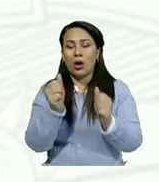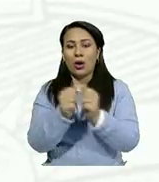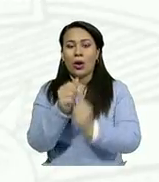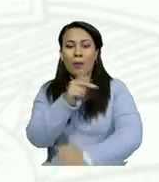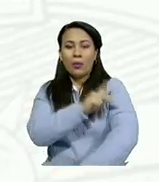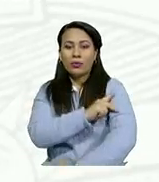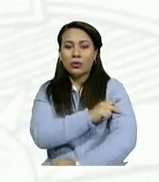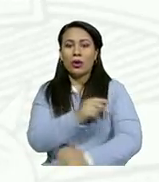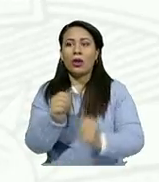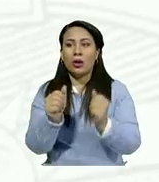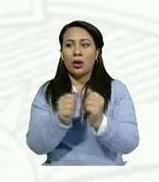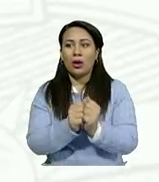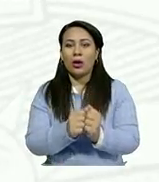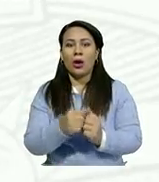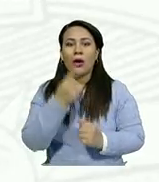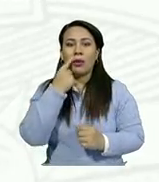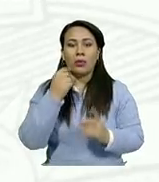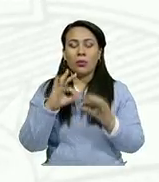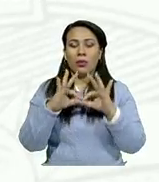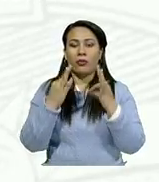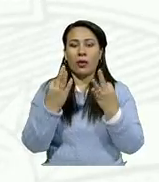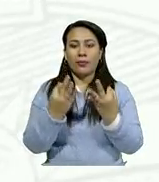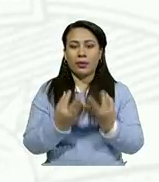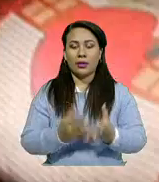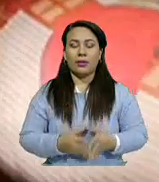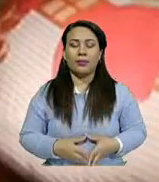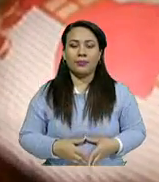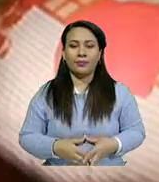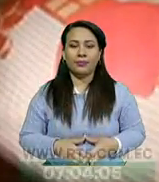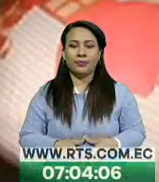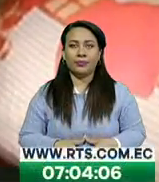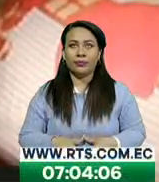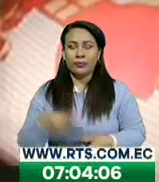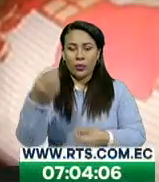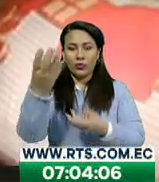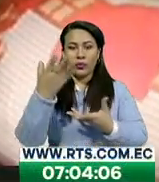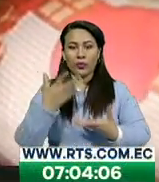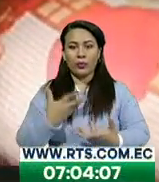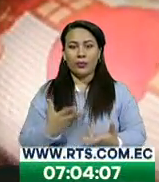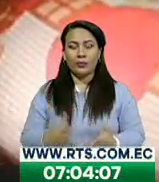que se trabaja con estudiantes y representantes. Informó Roselena Vascones.